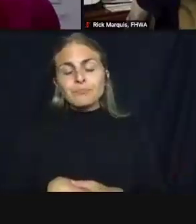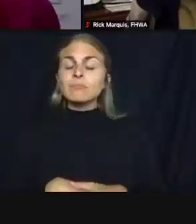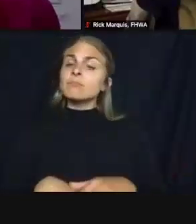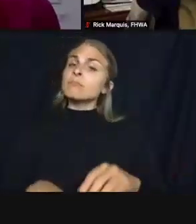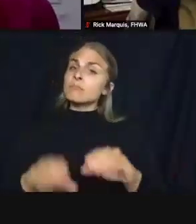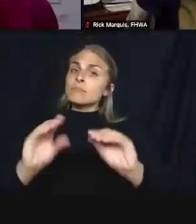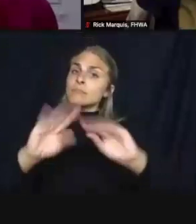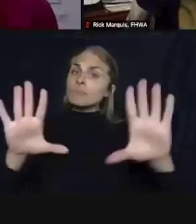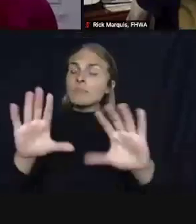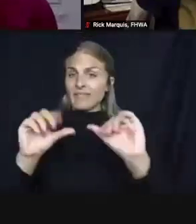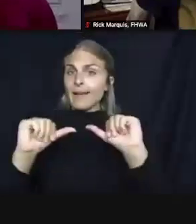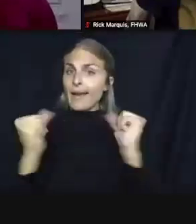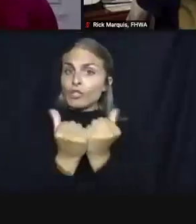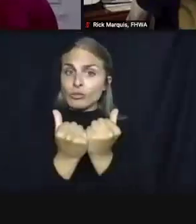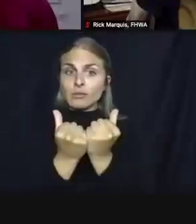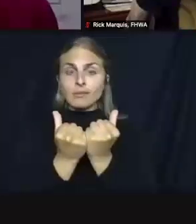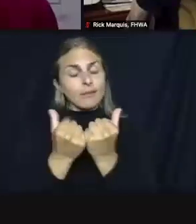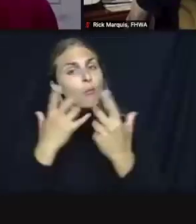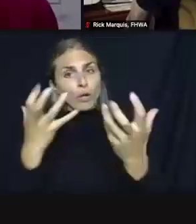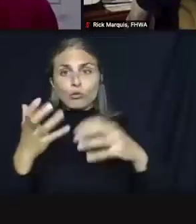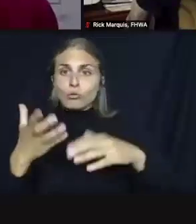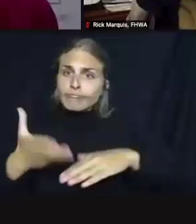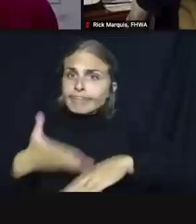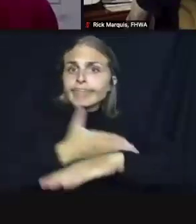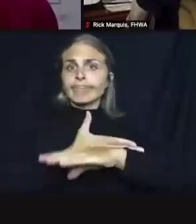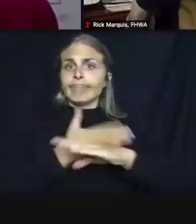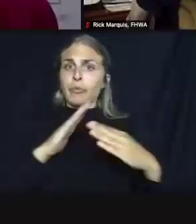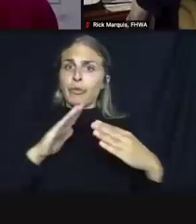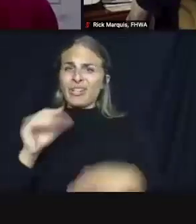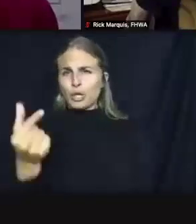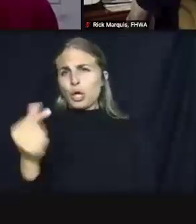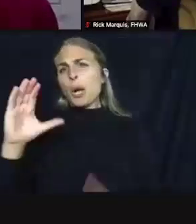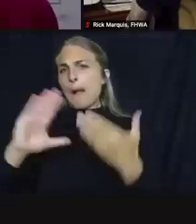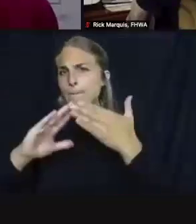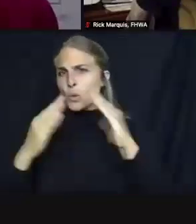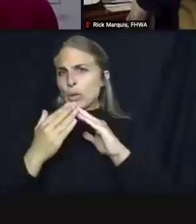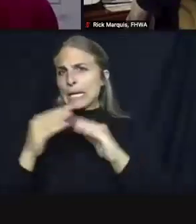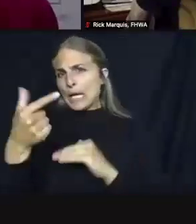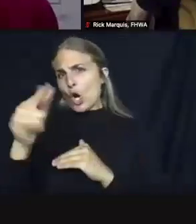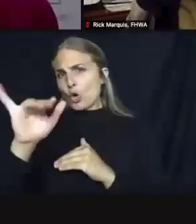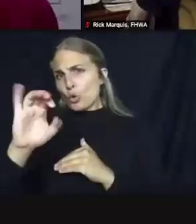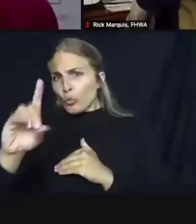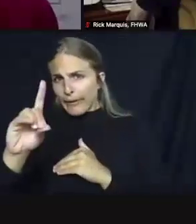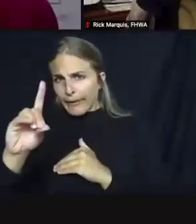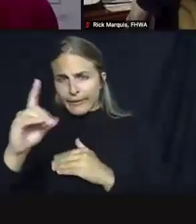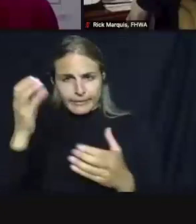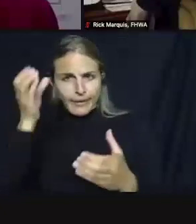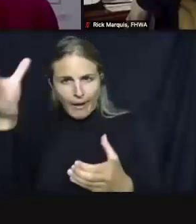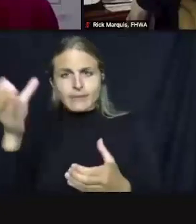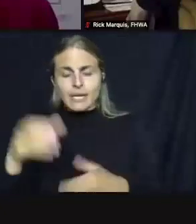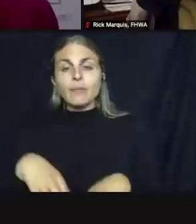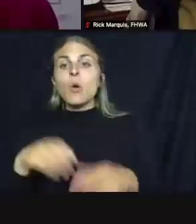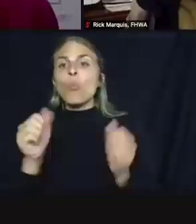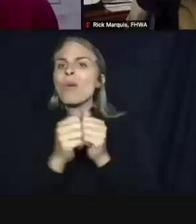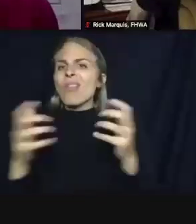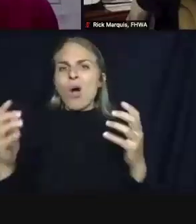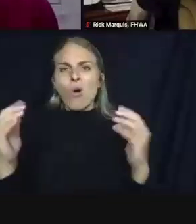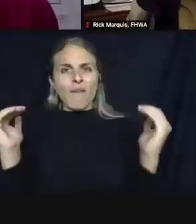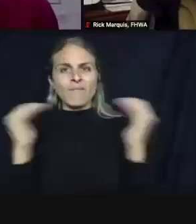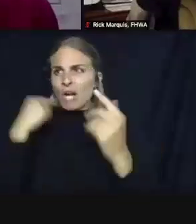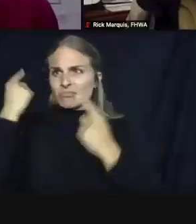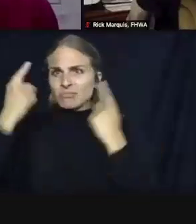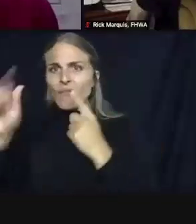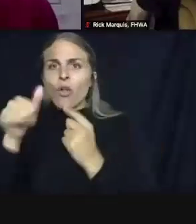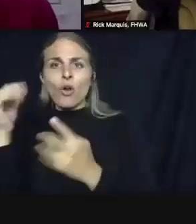necesitamos más tiempo. La agencia tiene la intención en avanzar la red comunitaria